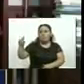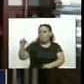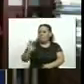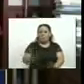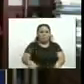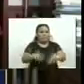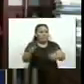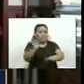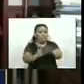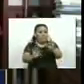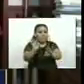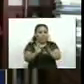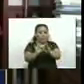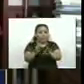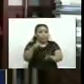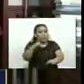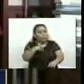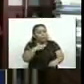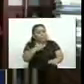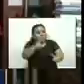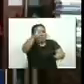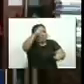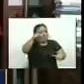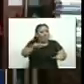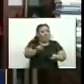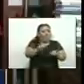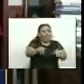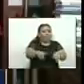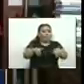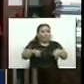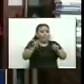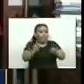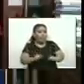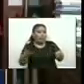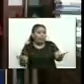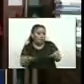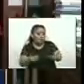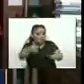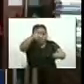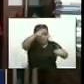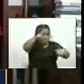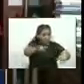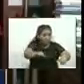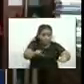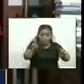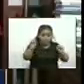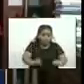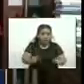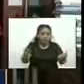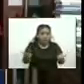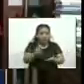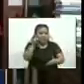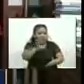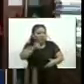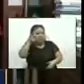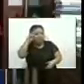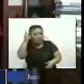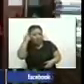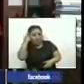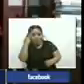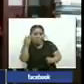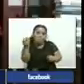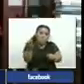Estaba dispuesto a alejarme de un acuerdo que no se pudiera hacer cumplir, porque un acuerdo que no se pudiera hacer cumplir es una trampa al público